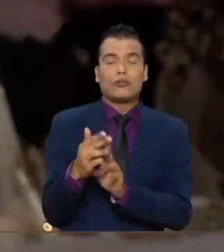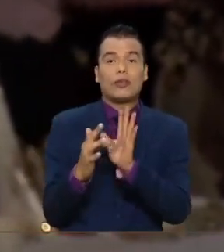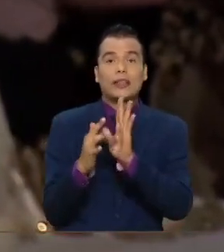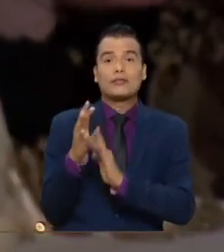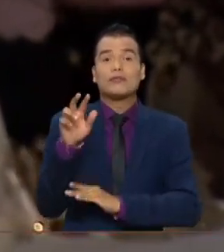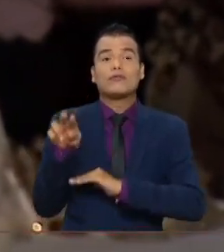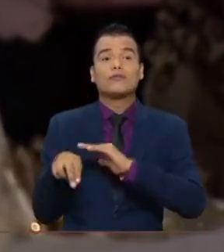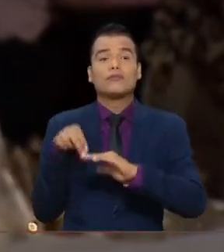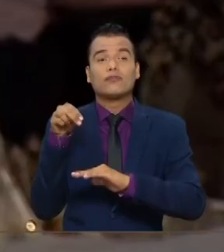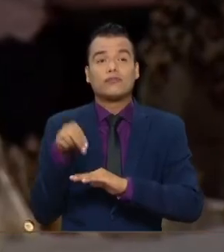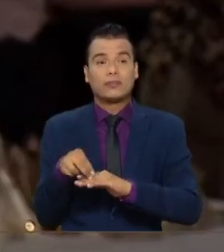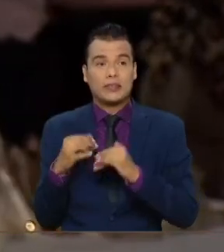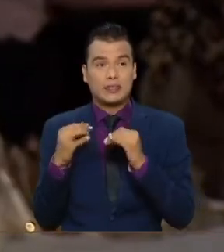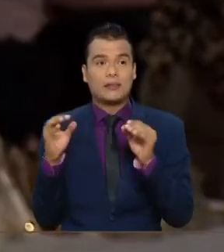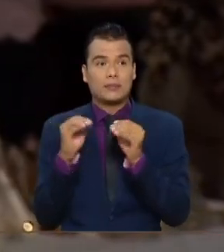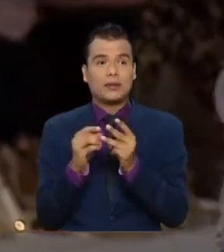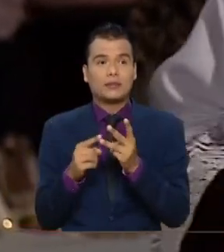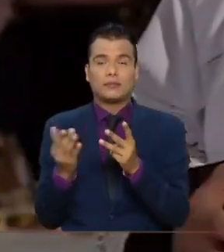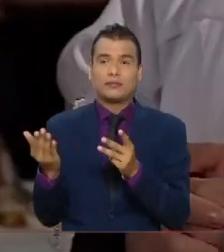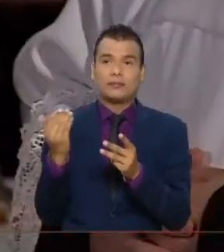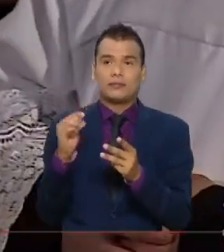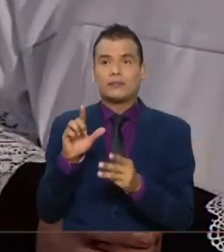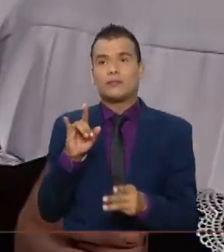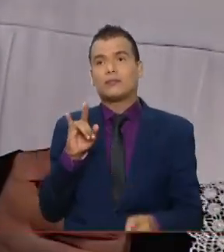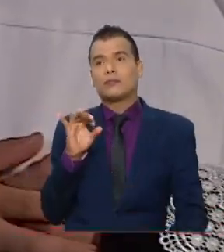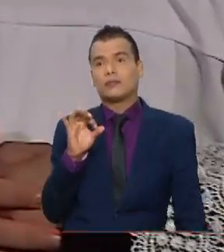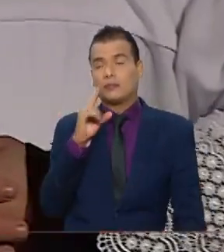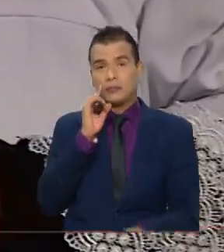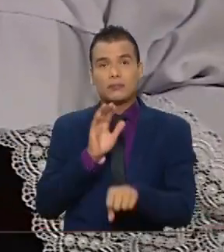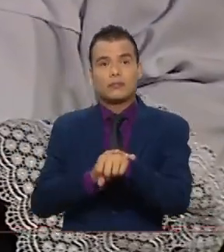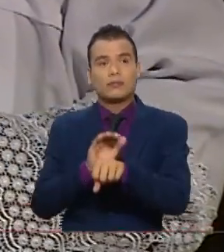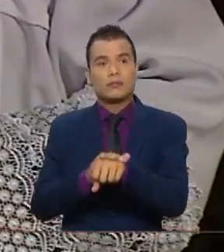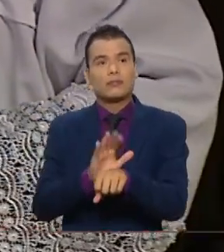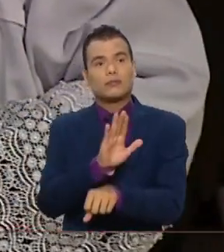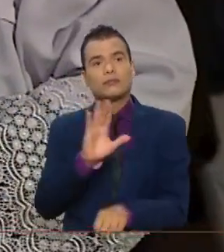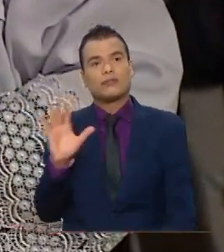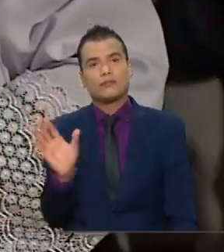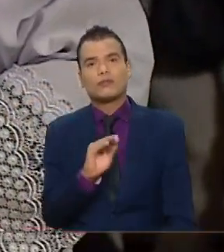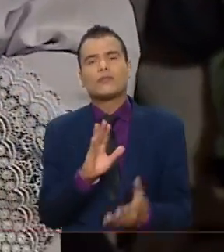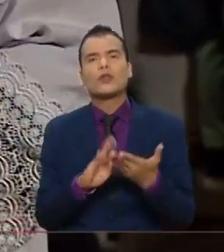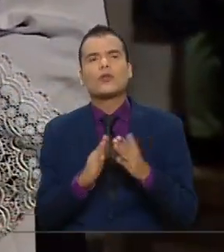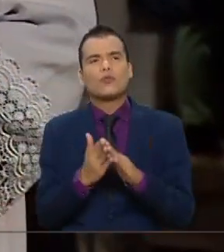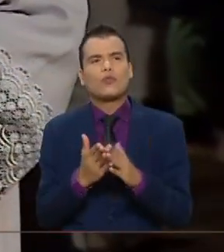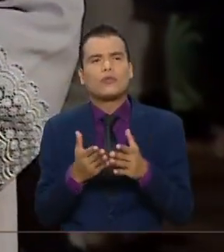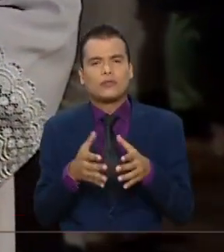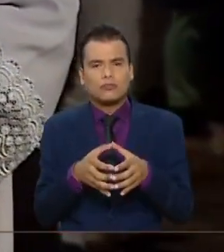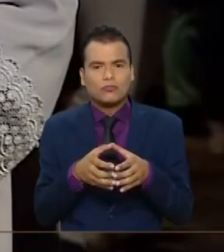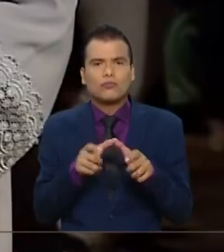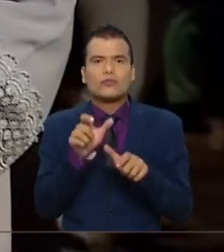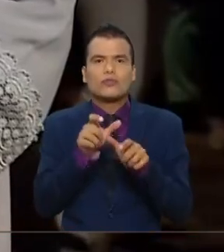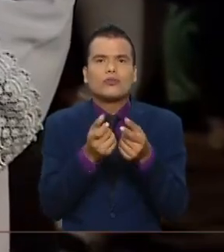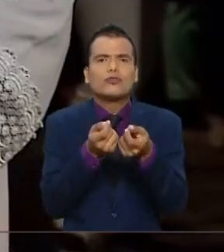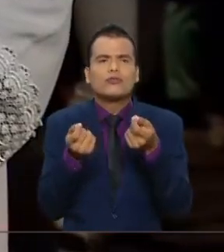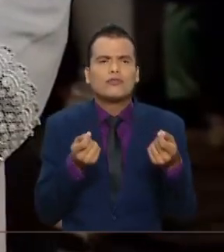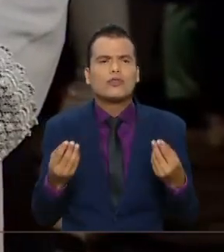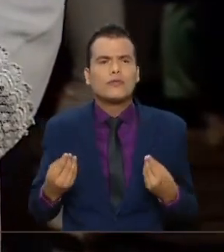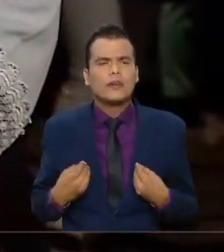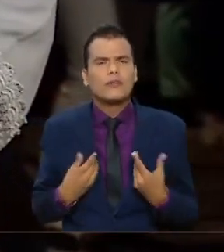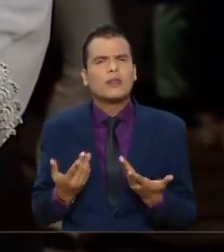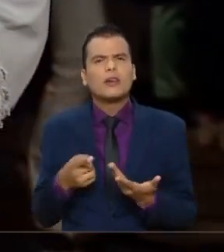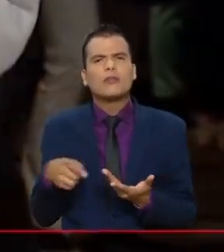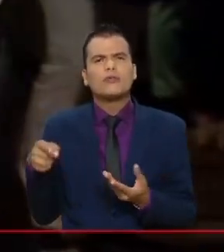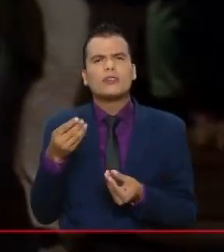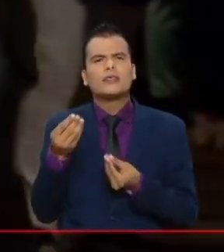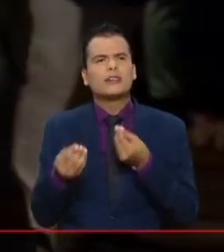De todas formas, yo quiero invitar a Luis para que le recordemos a la comunidad del barrio Salomia y de los sectores aledaños la